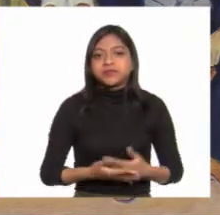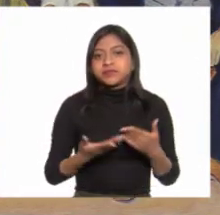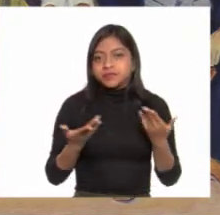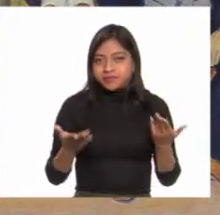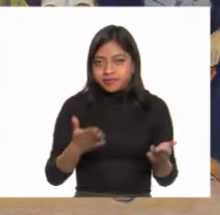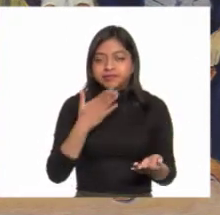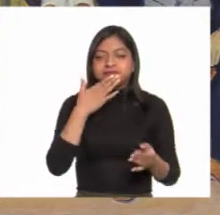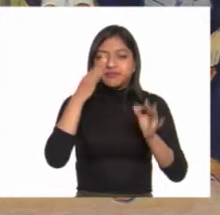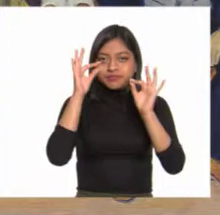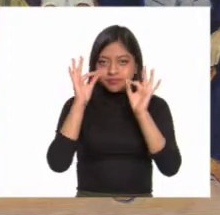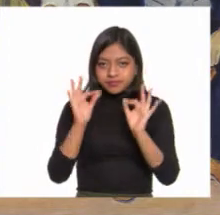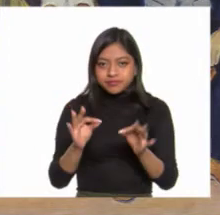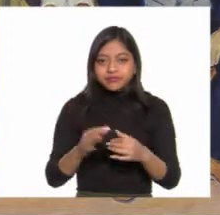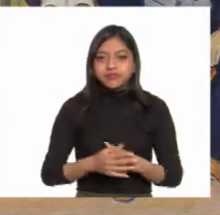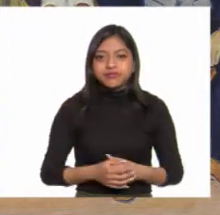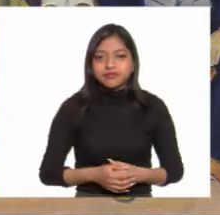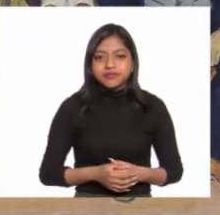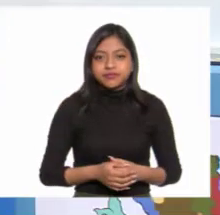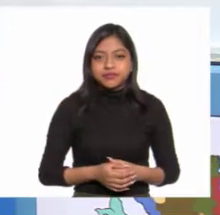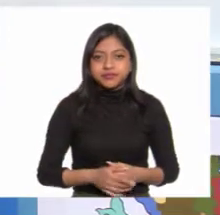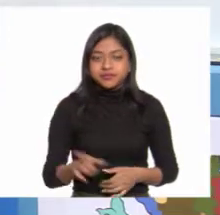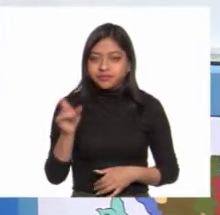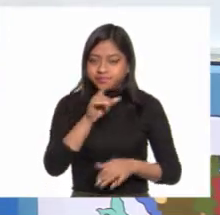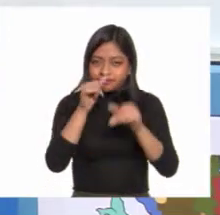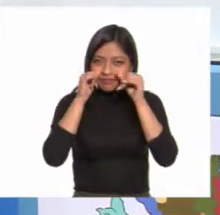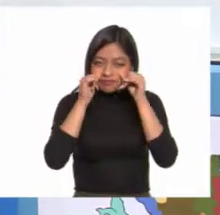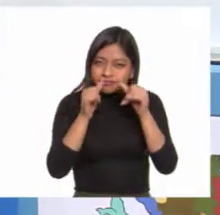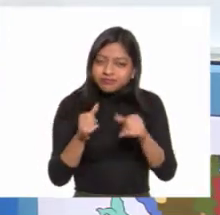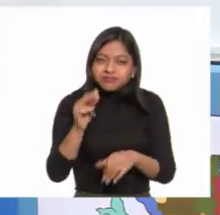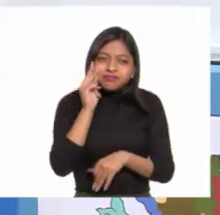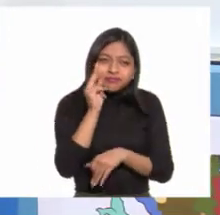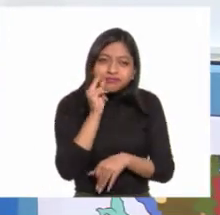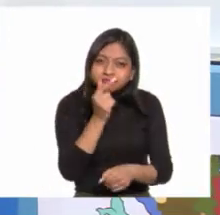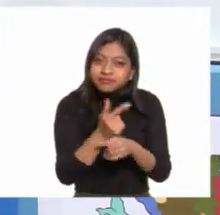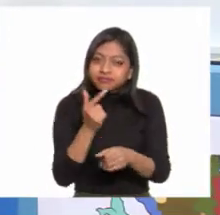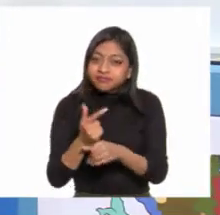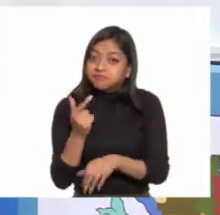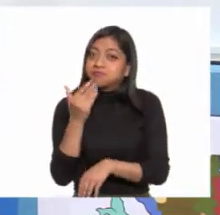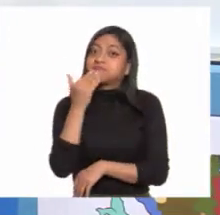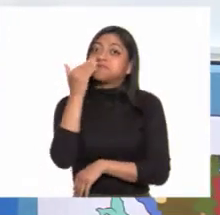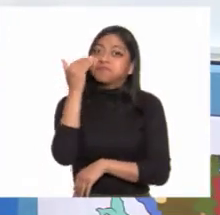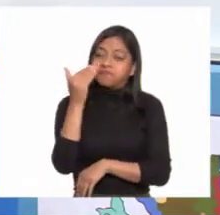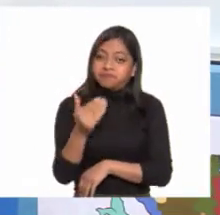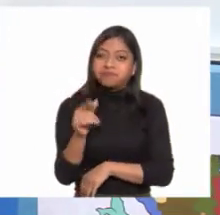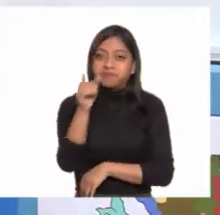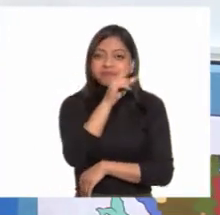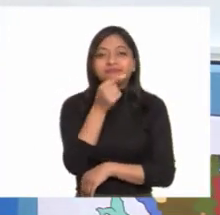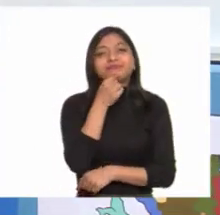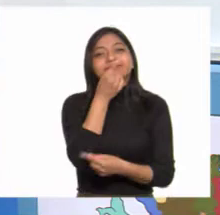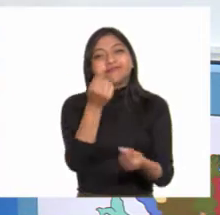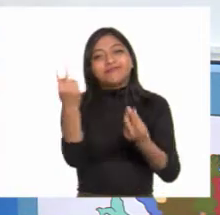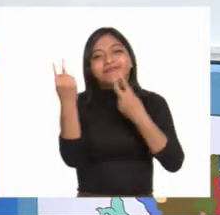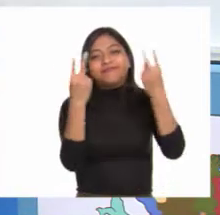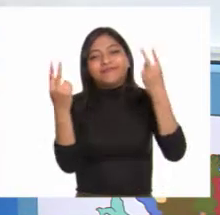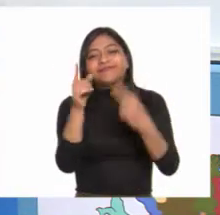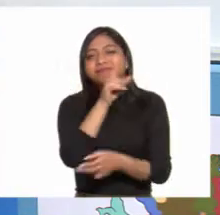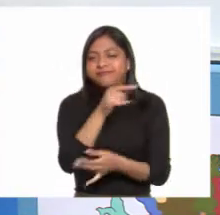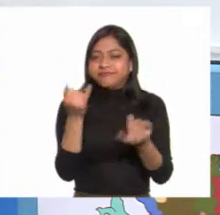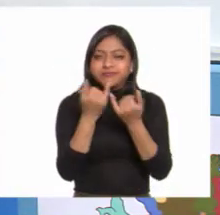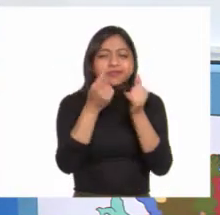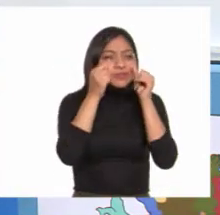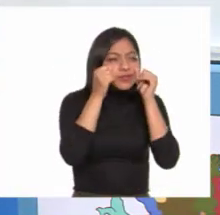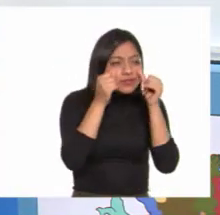Muy bien, Jenny. No cabe duda de que ustedes son muy observadores y estoy seguro que los niños y niñas que nos ven desde casa también